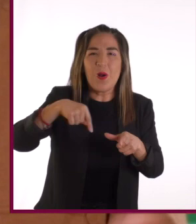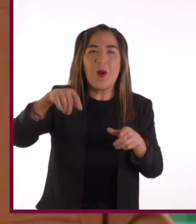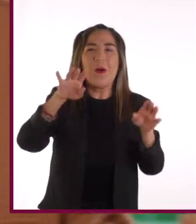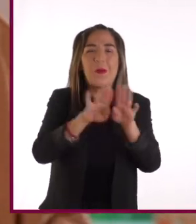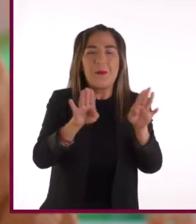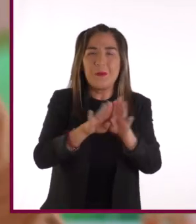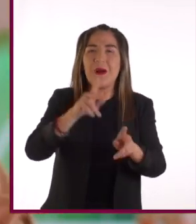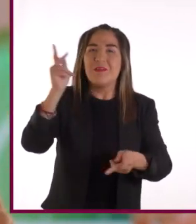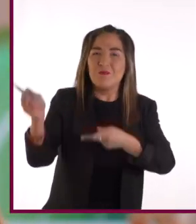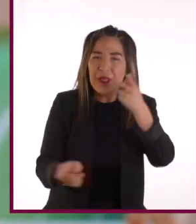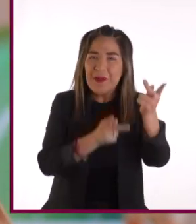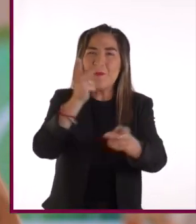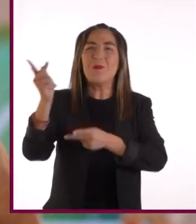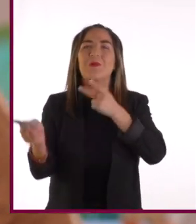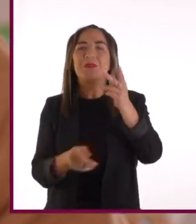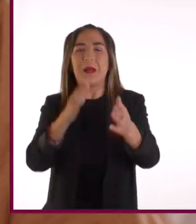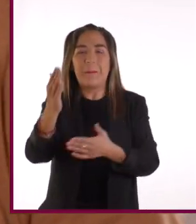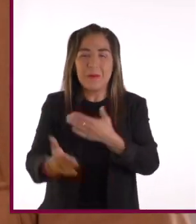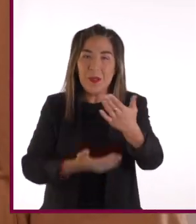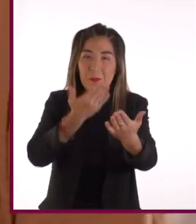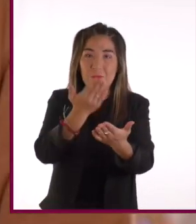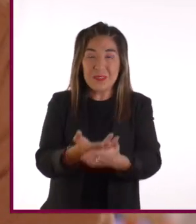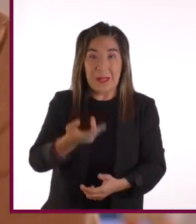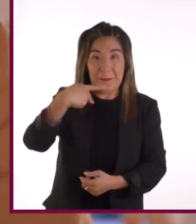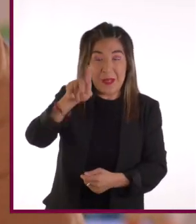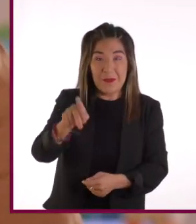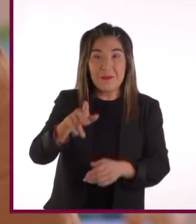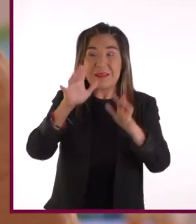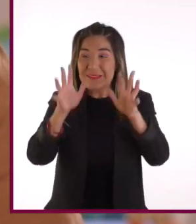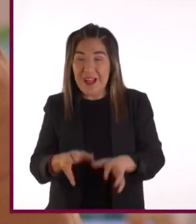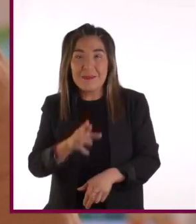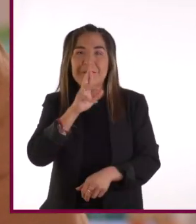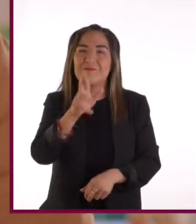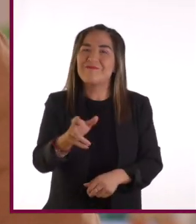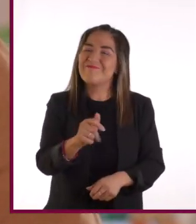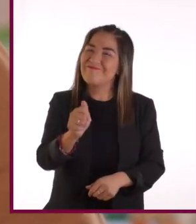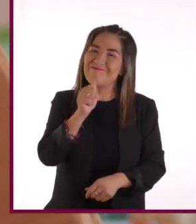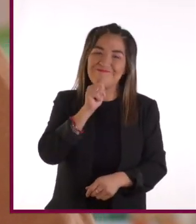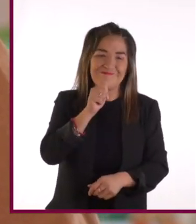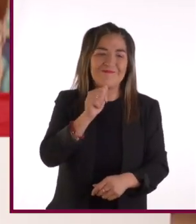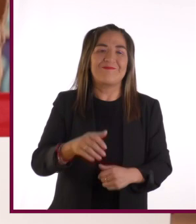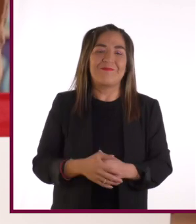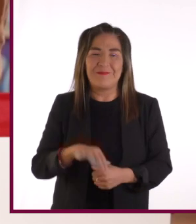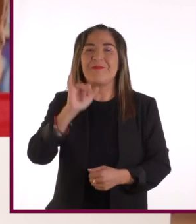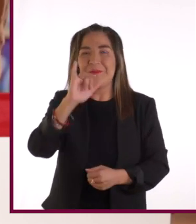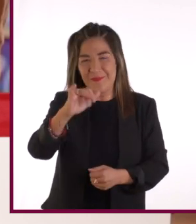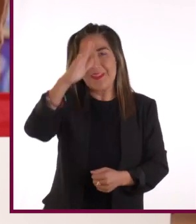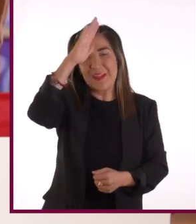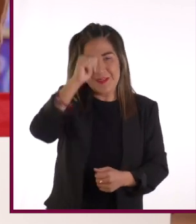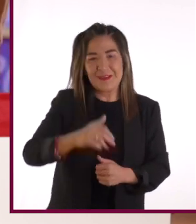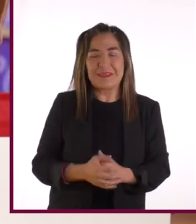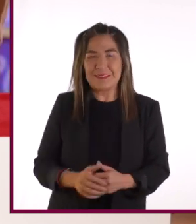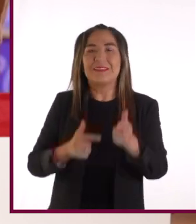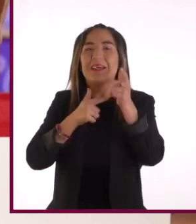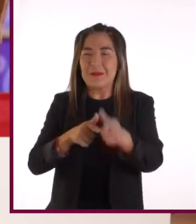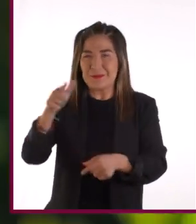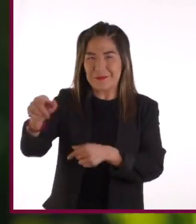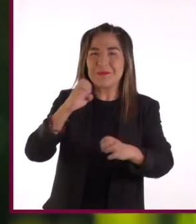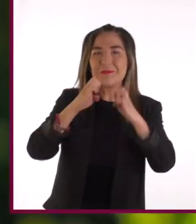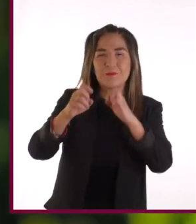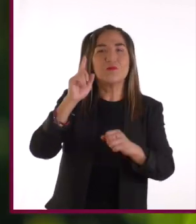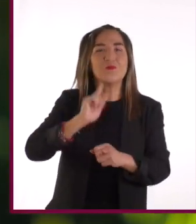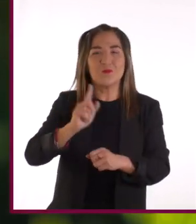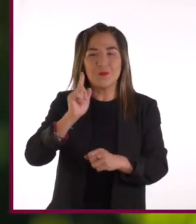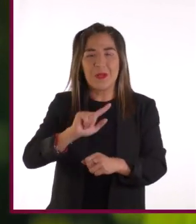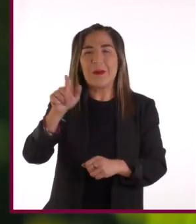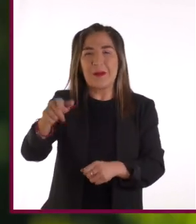espiral de ejemplos, preguntas y propuestas. Pero me temo que no hemos obtenido muchas respuestas, ¿eh? Sí, estoy de acuerdo. Sigamos